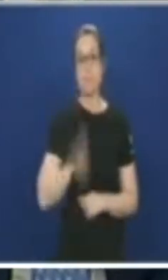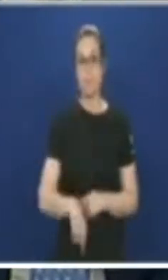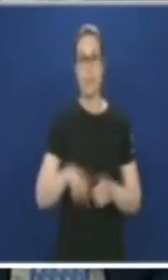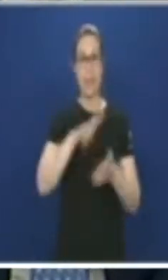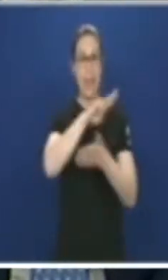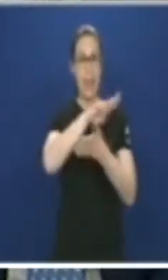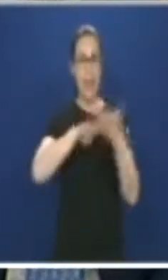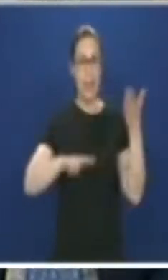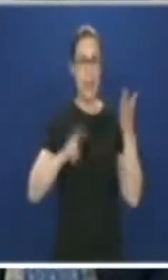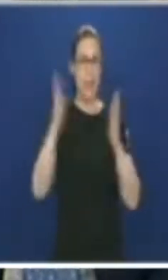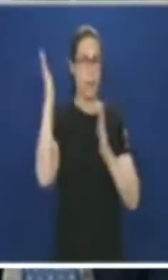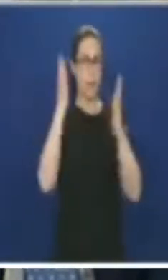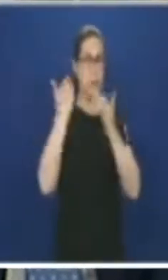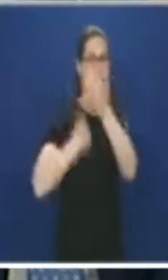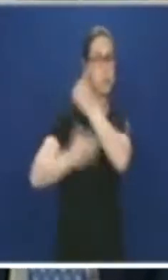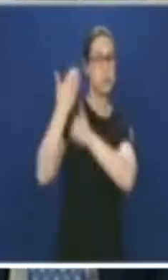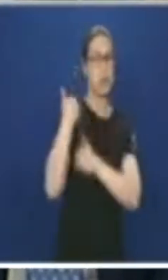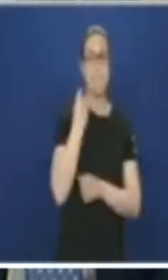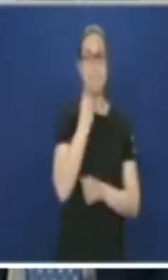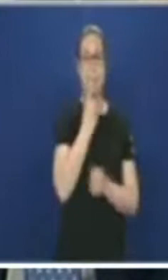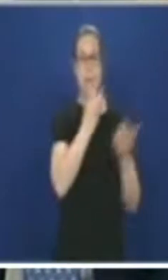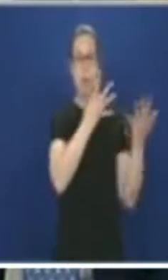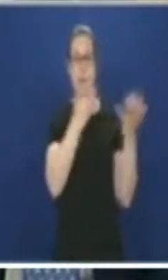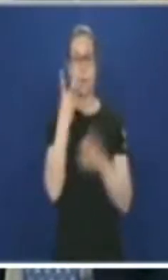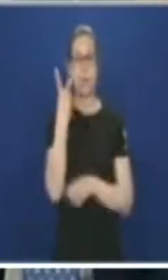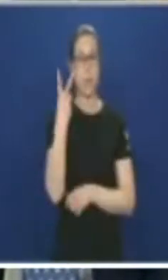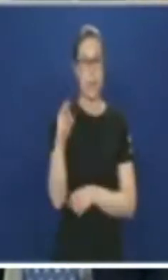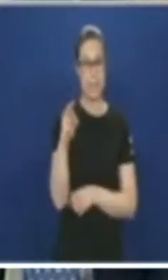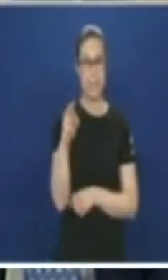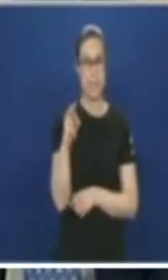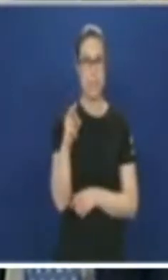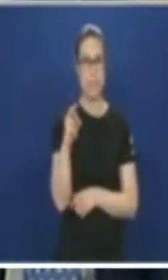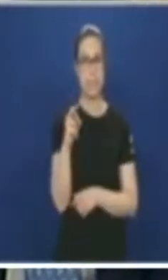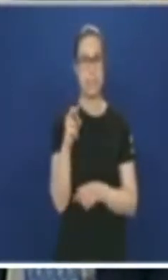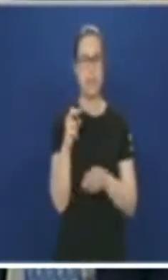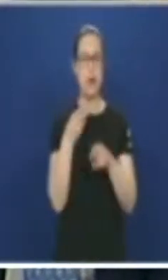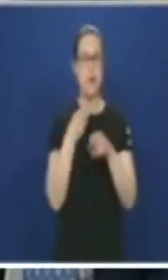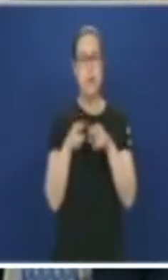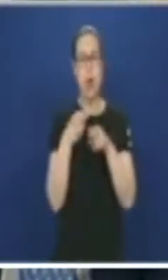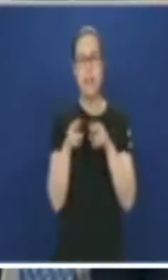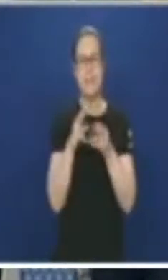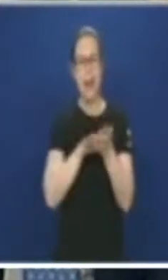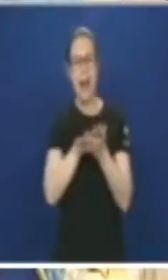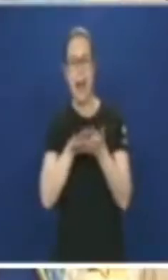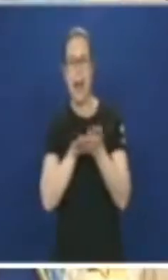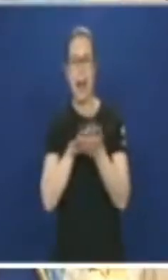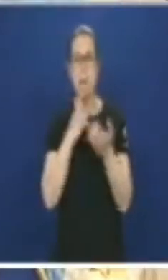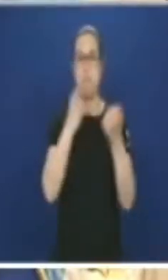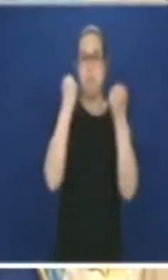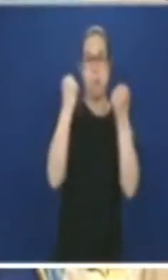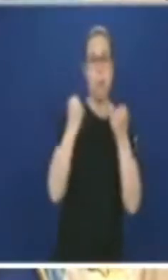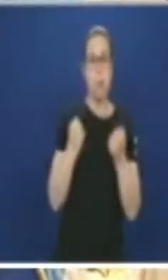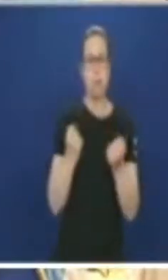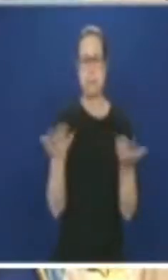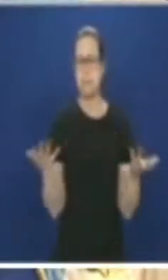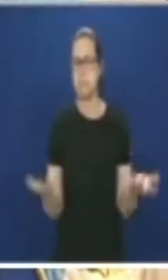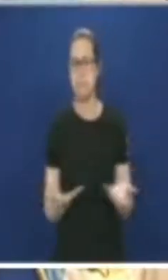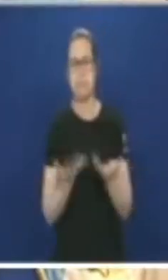de 1920 non existía políticamente máis que nos proxectos e ideais dos